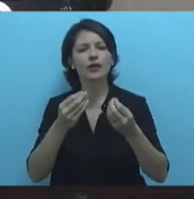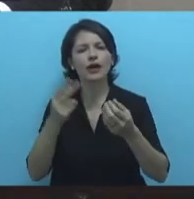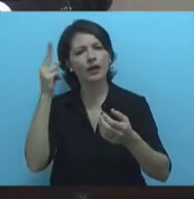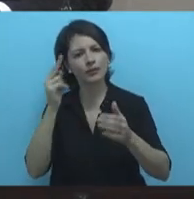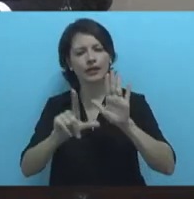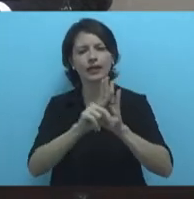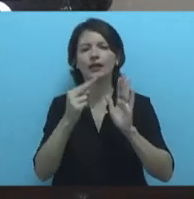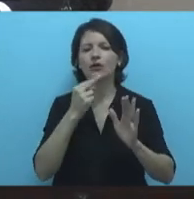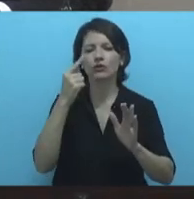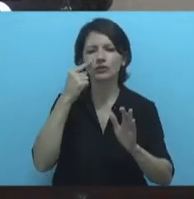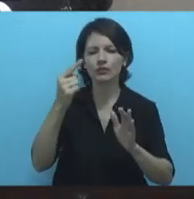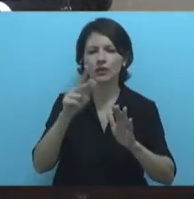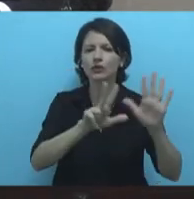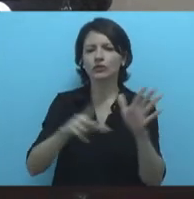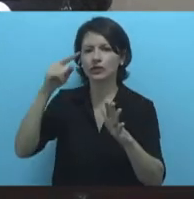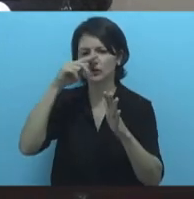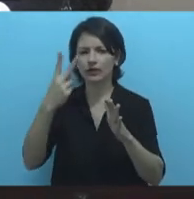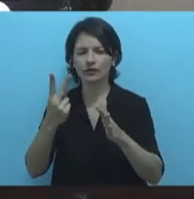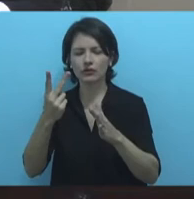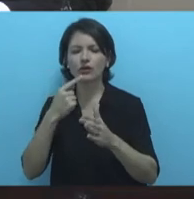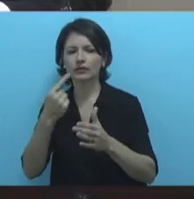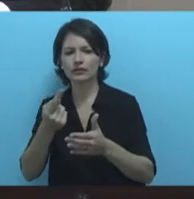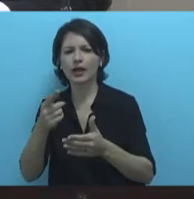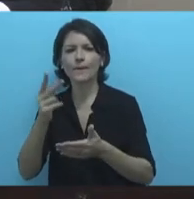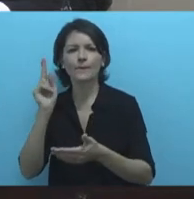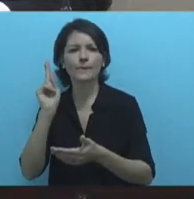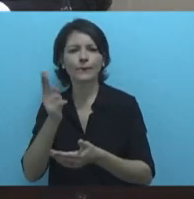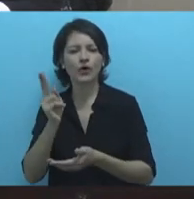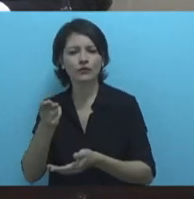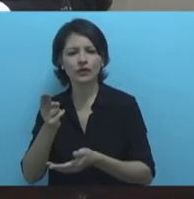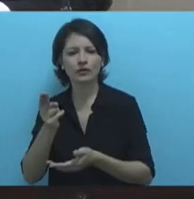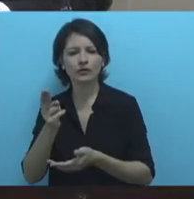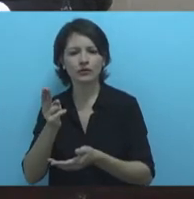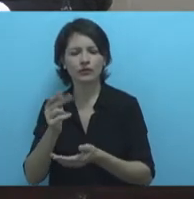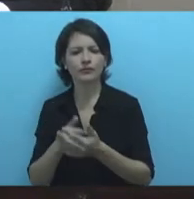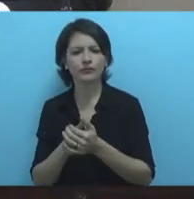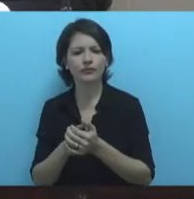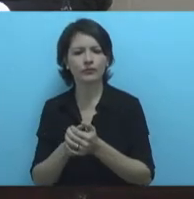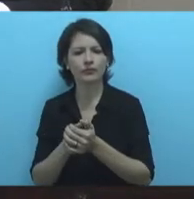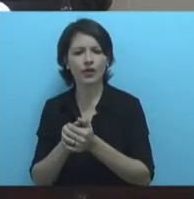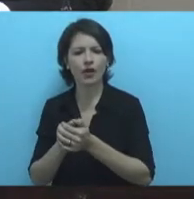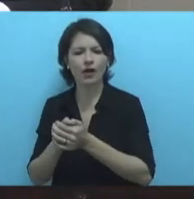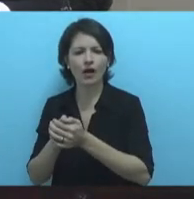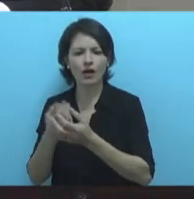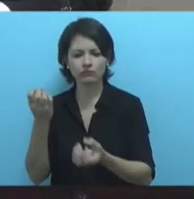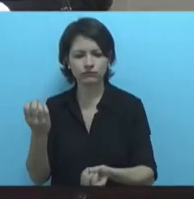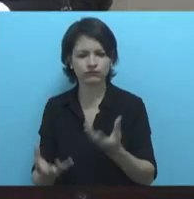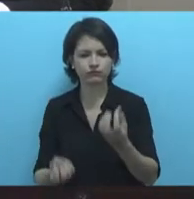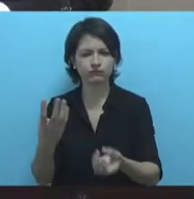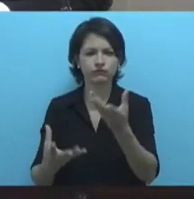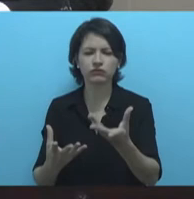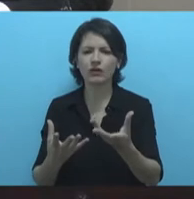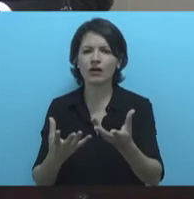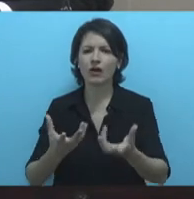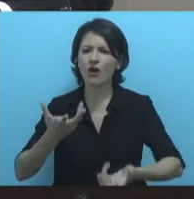11 1872 establece la prohibición de además de maleza miento por medio del fuego en las